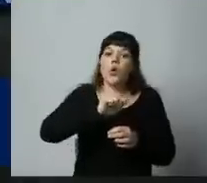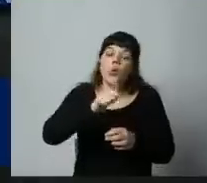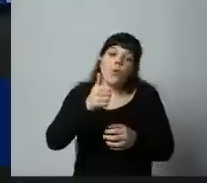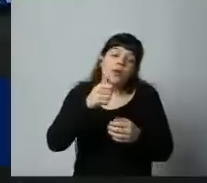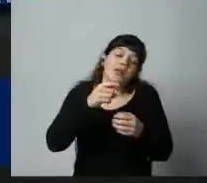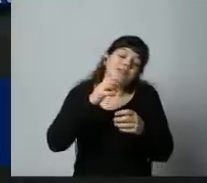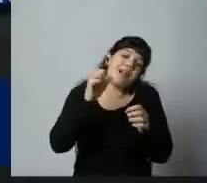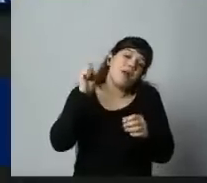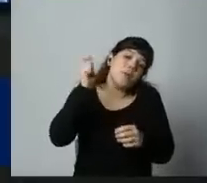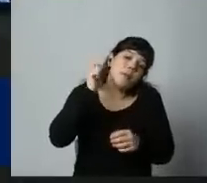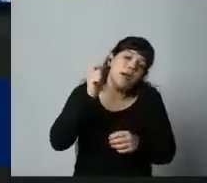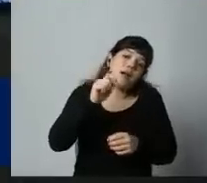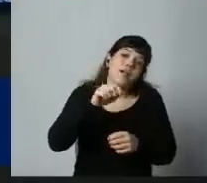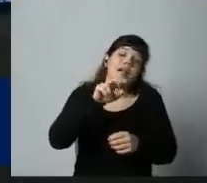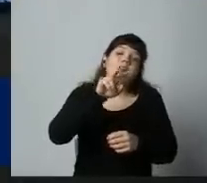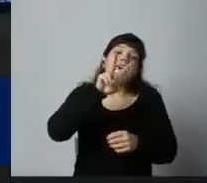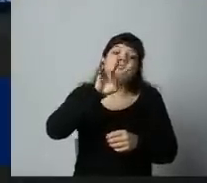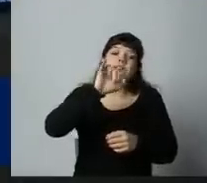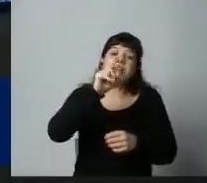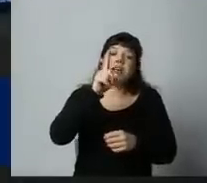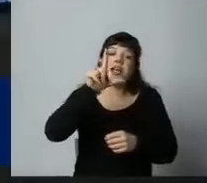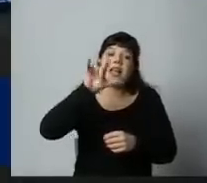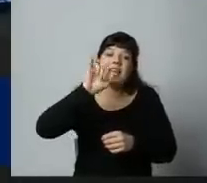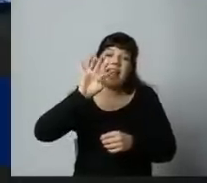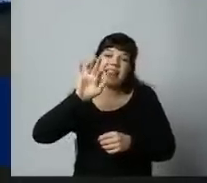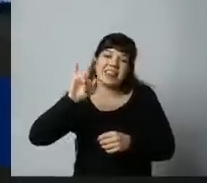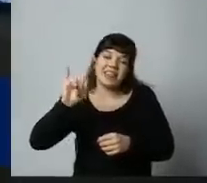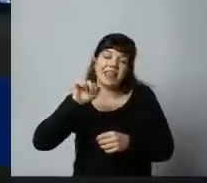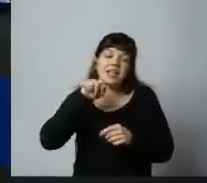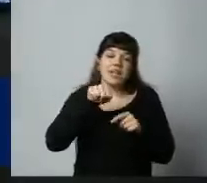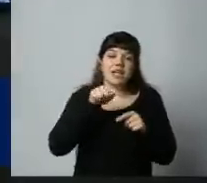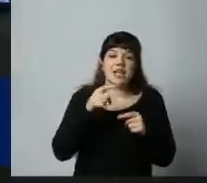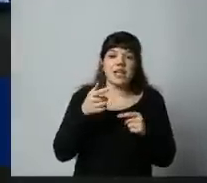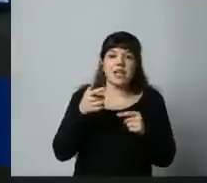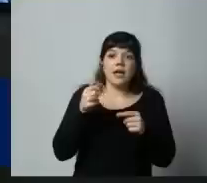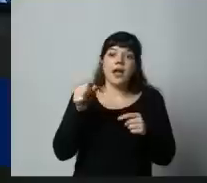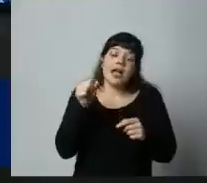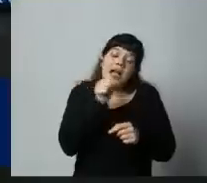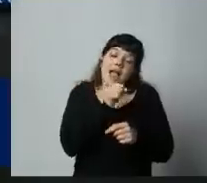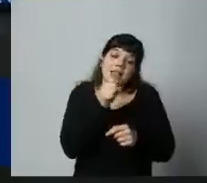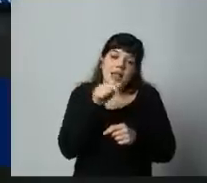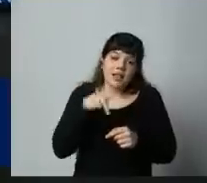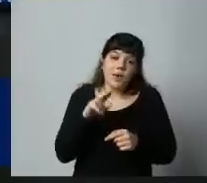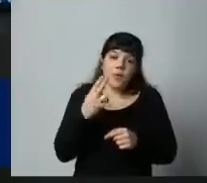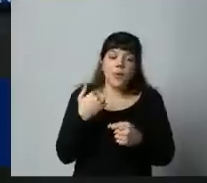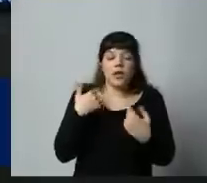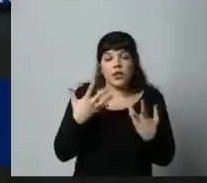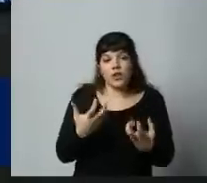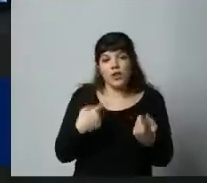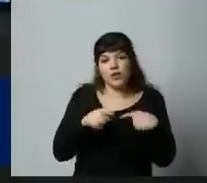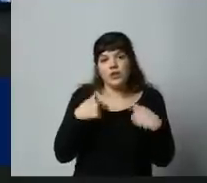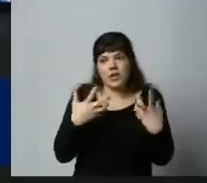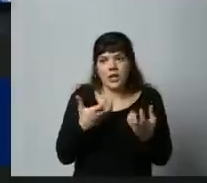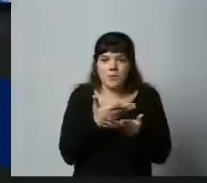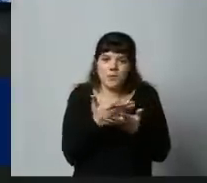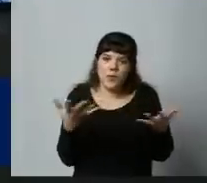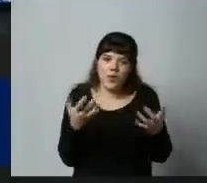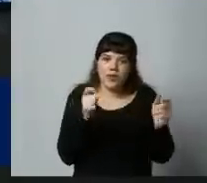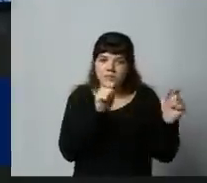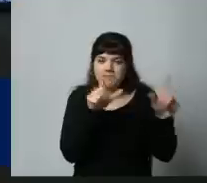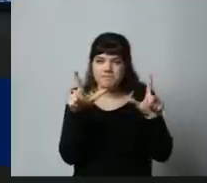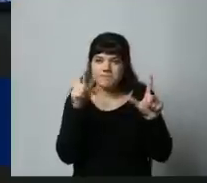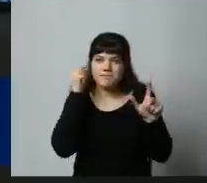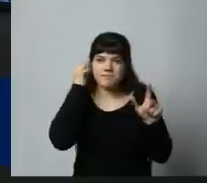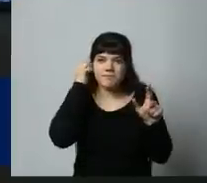vigetti cumpliría 81 años murió en octubre de 2017 y decidimos homenajearlo agradecemos mucho